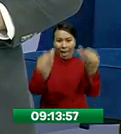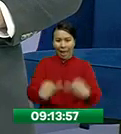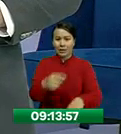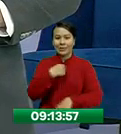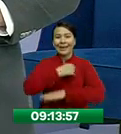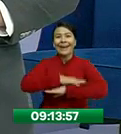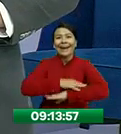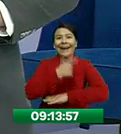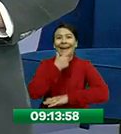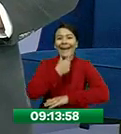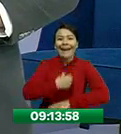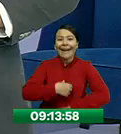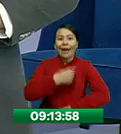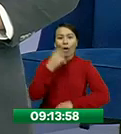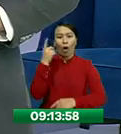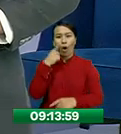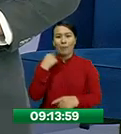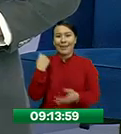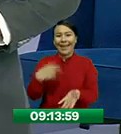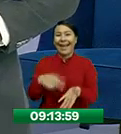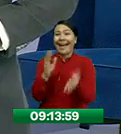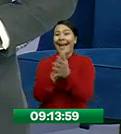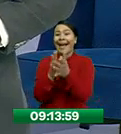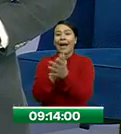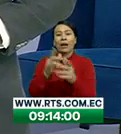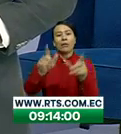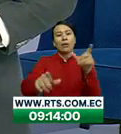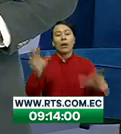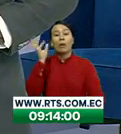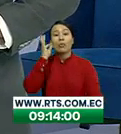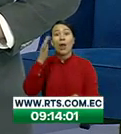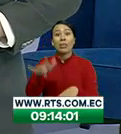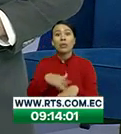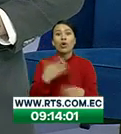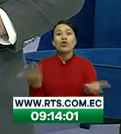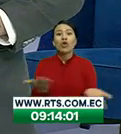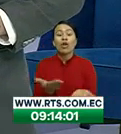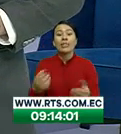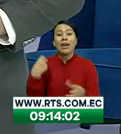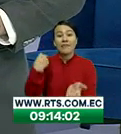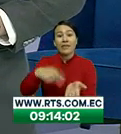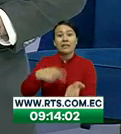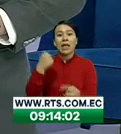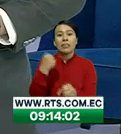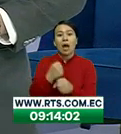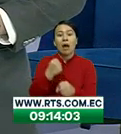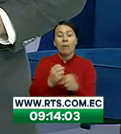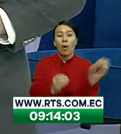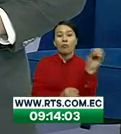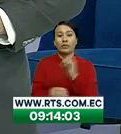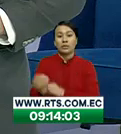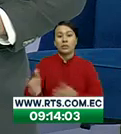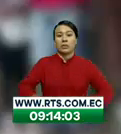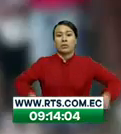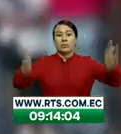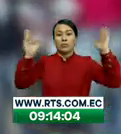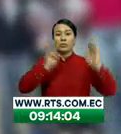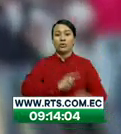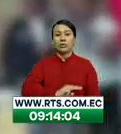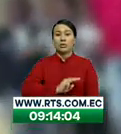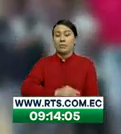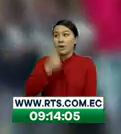Padre, cuyo show se realizó nada más y nada menos que en los patios de dicha dependencia pública. Veamos.